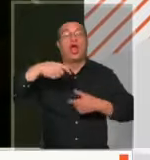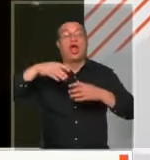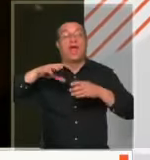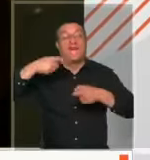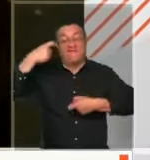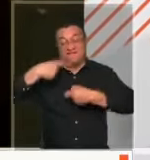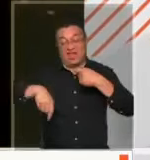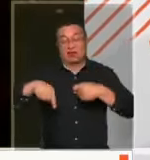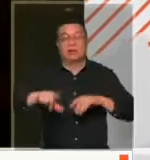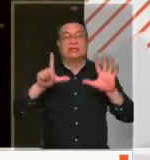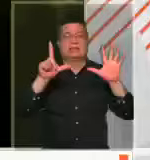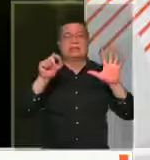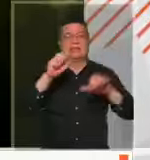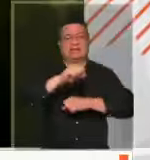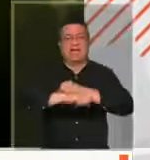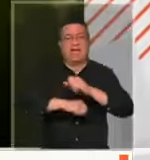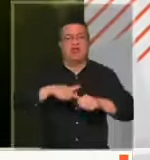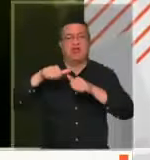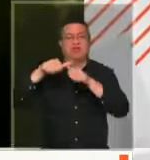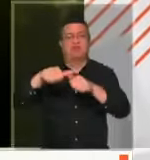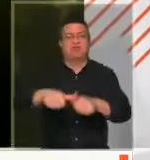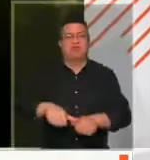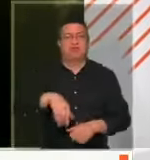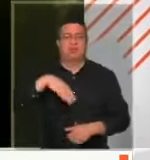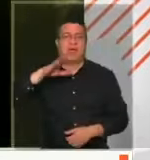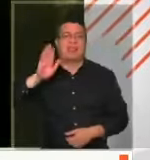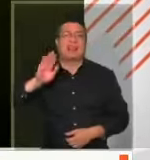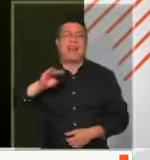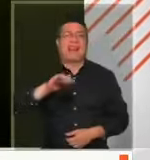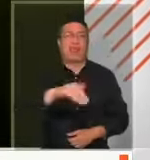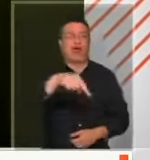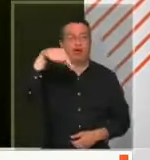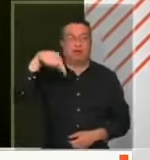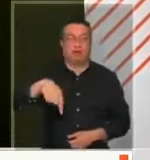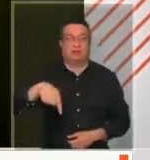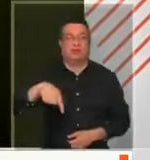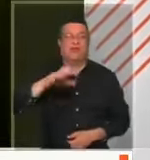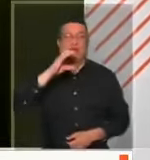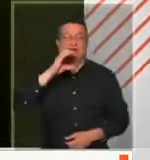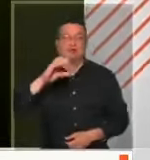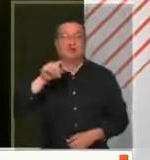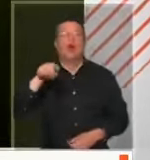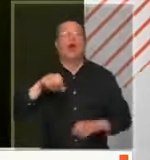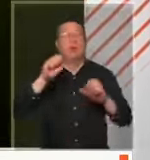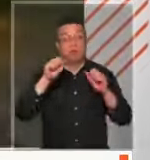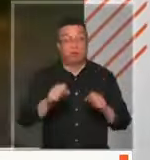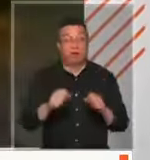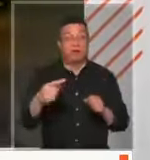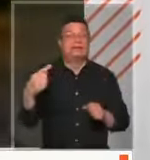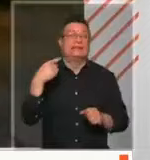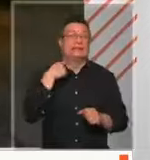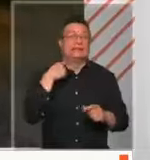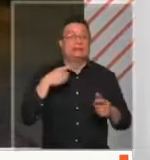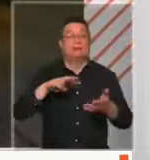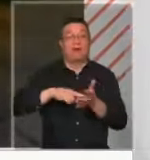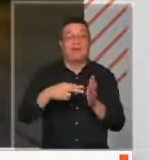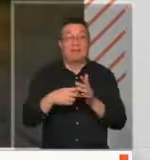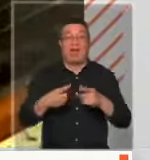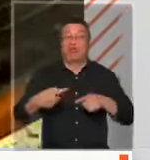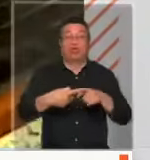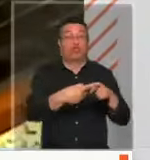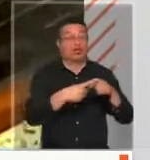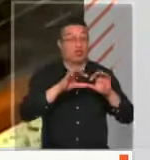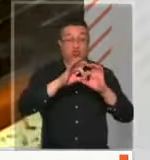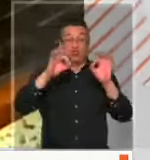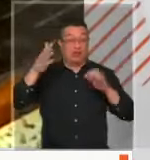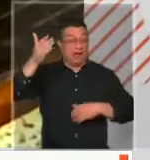en Talcahuano. Una historia que podría terminar, y sus trabajadores señalan que esto podría desencadenar una crisis social sin